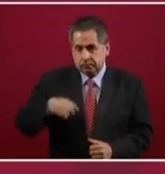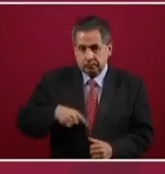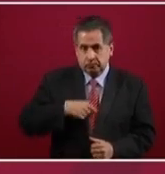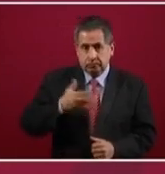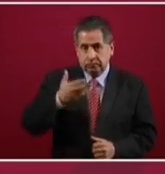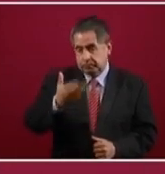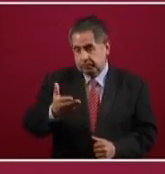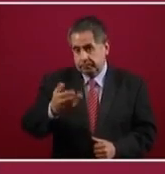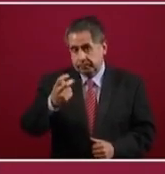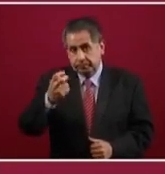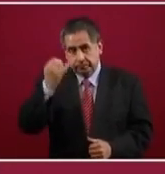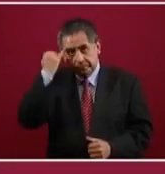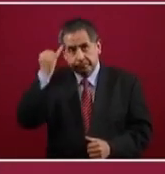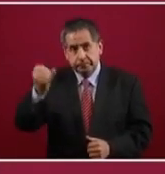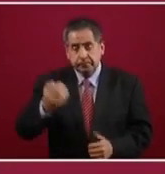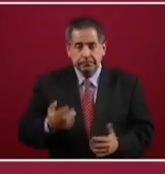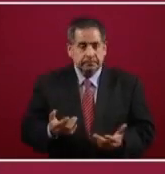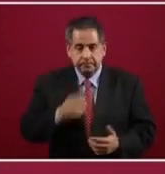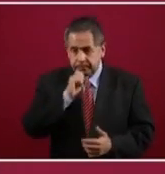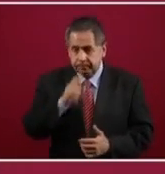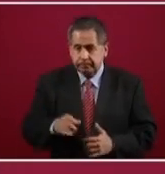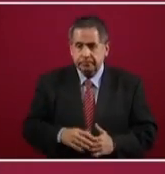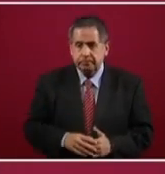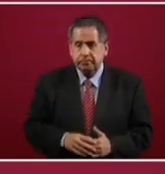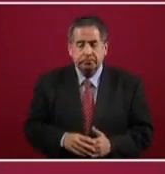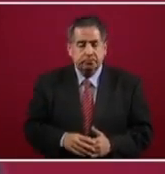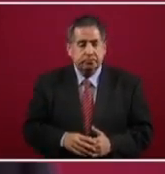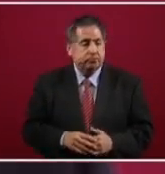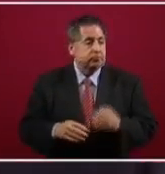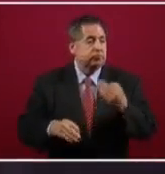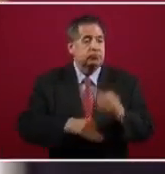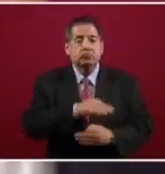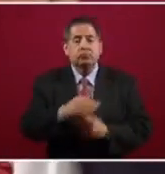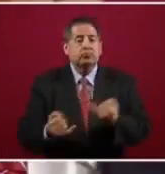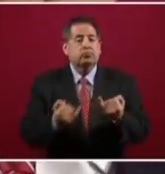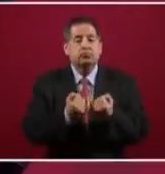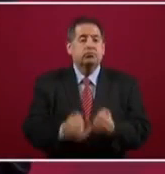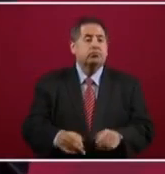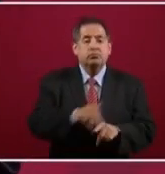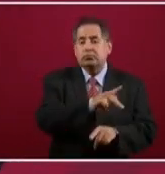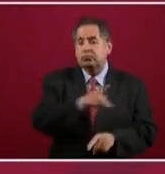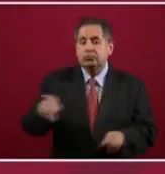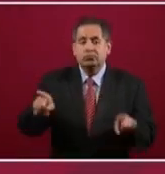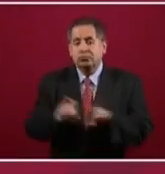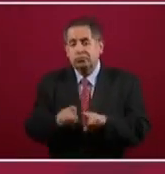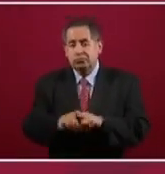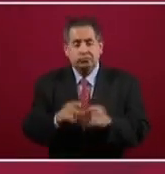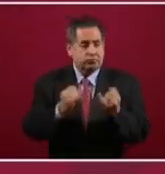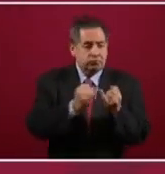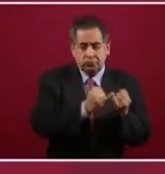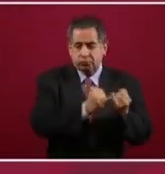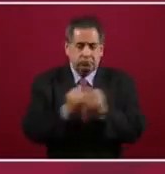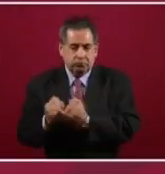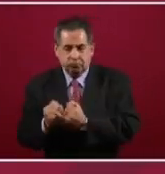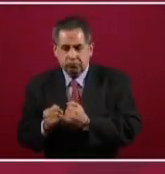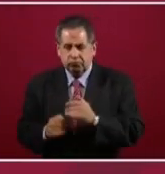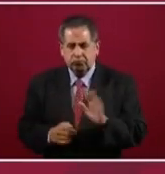pedimos, y además no generalizar, porque no todos los medios están